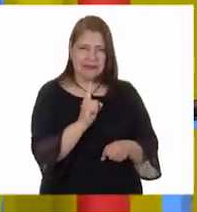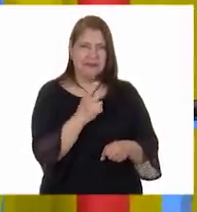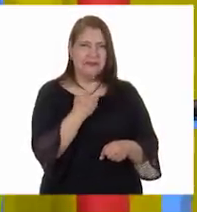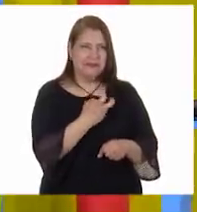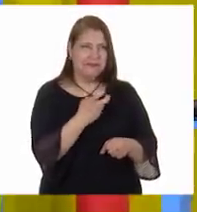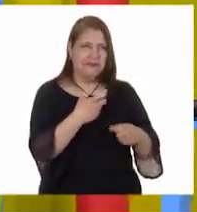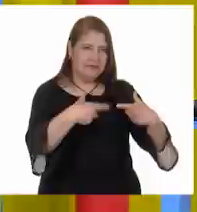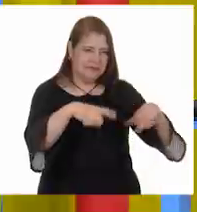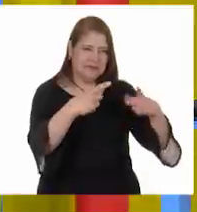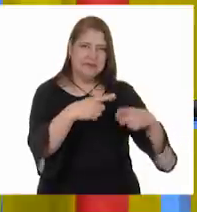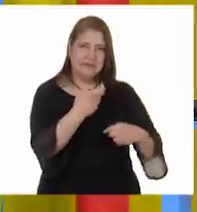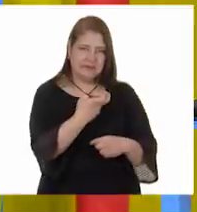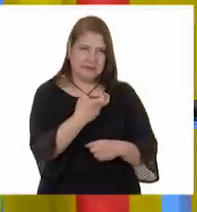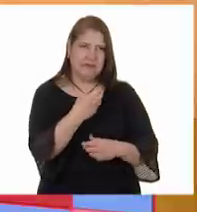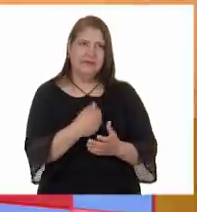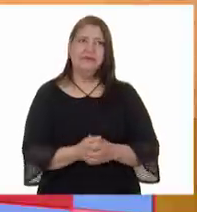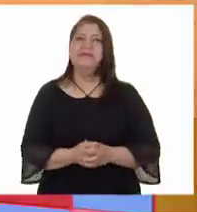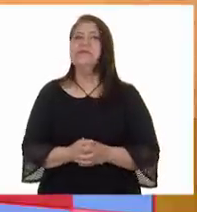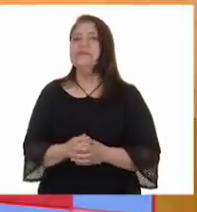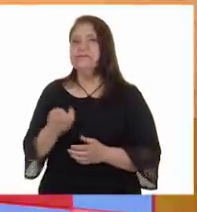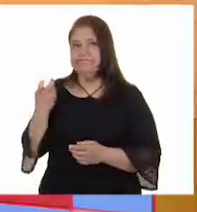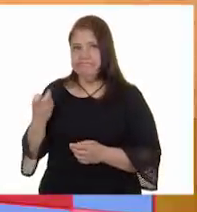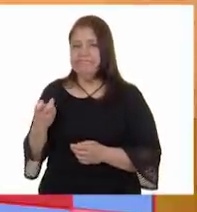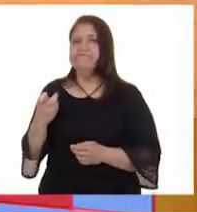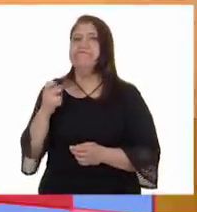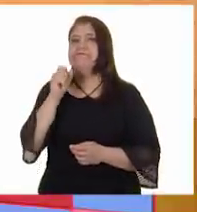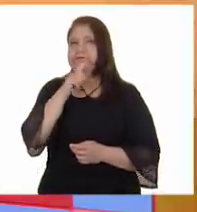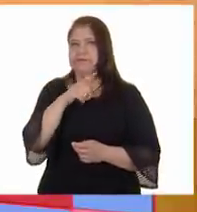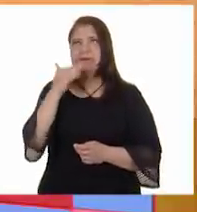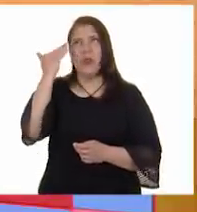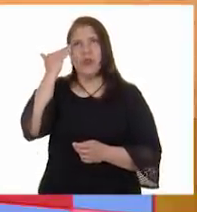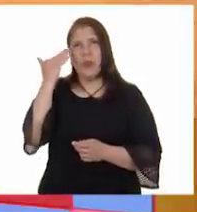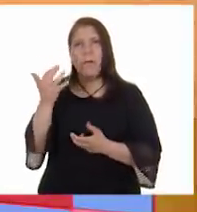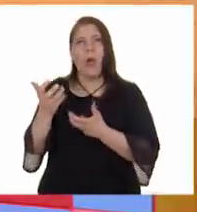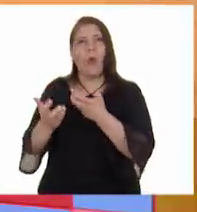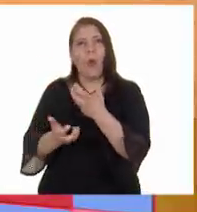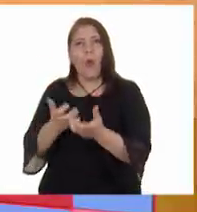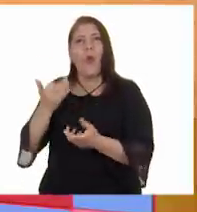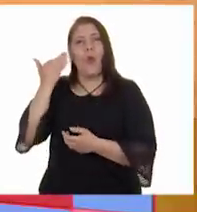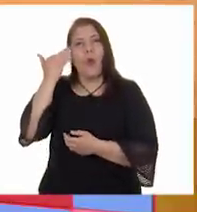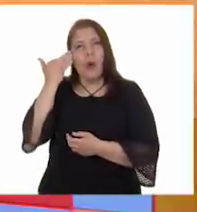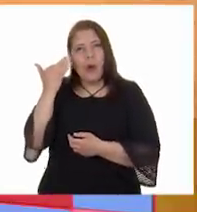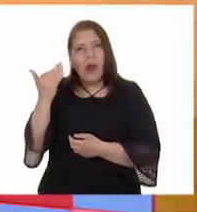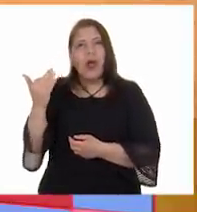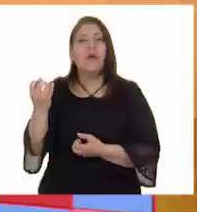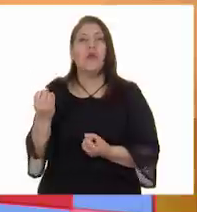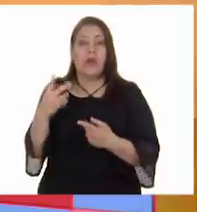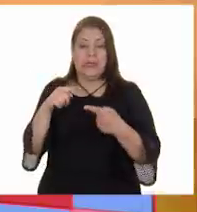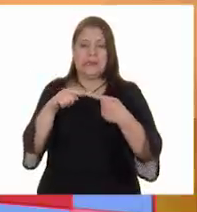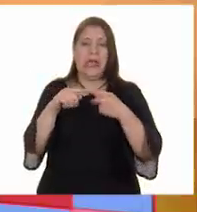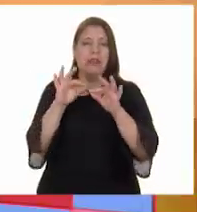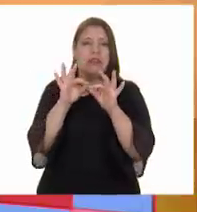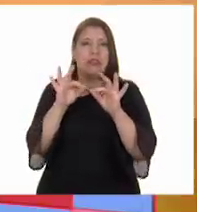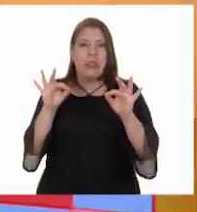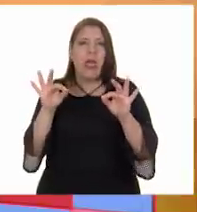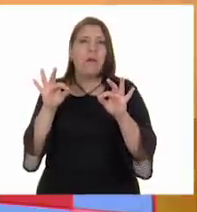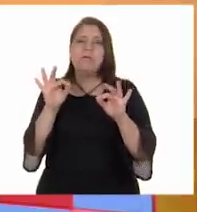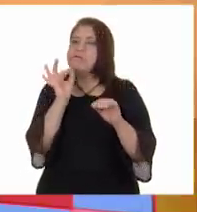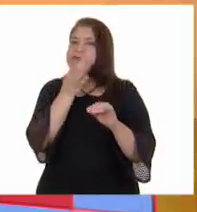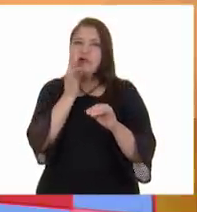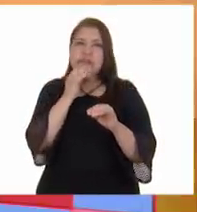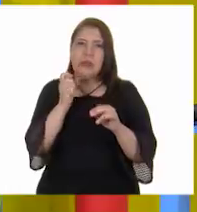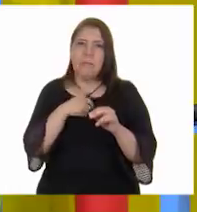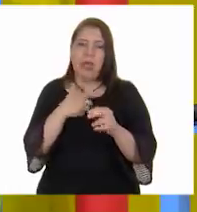este postre, este alimento. Y también en el tiempo en el que se tardó en cocer, como la mezcla 1 es más delgada, tardó poco en